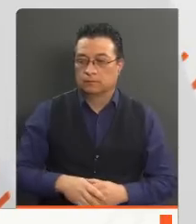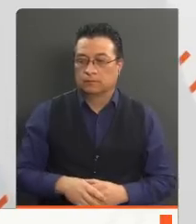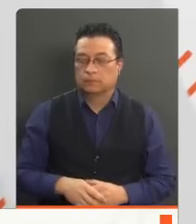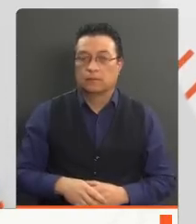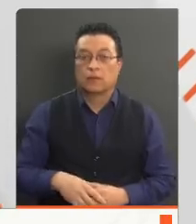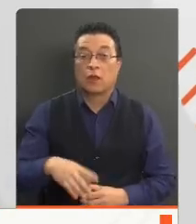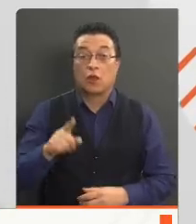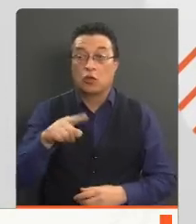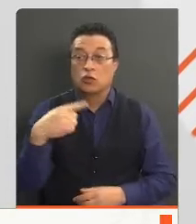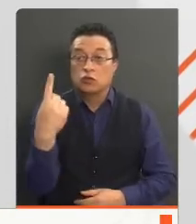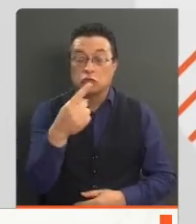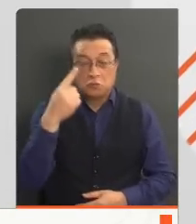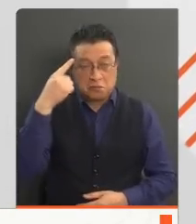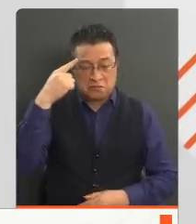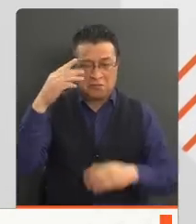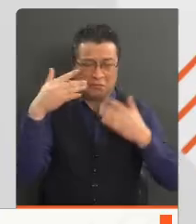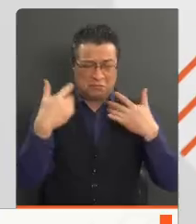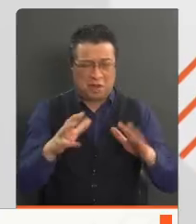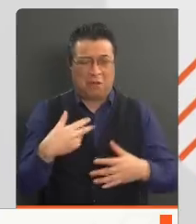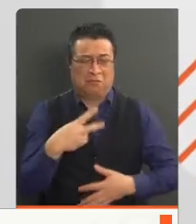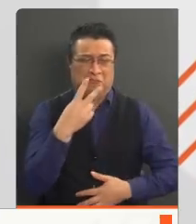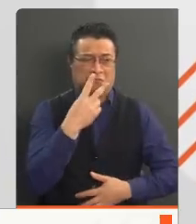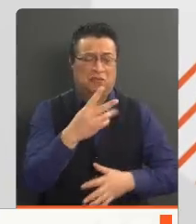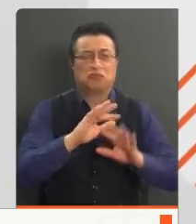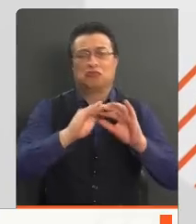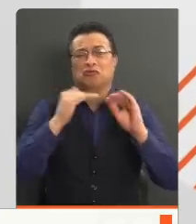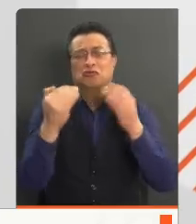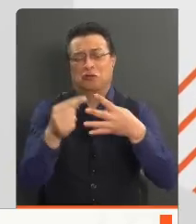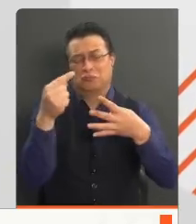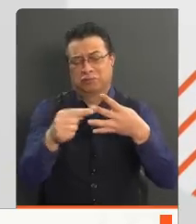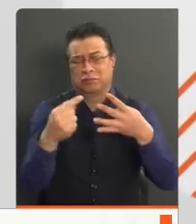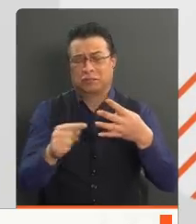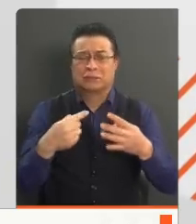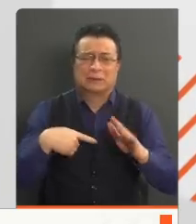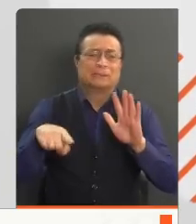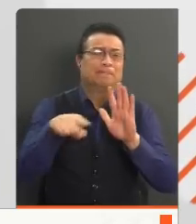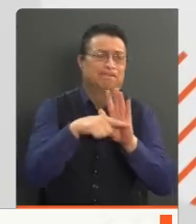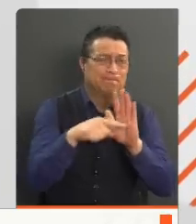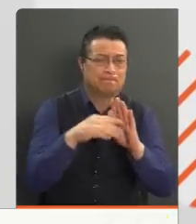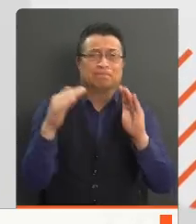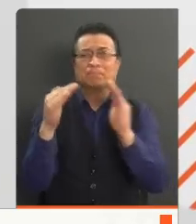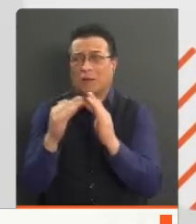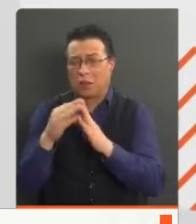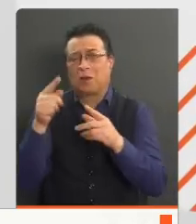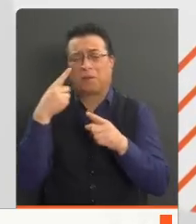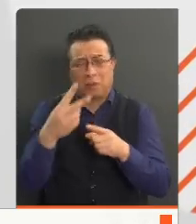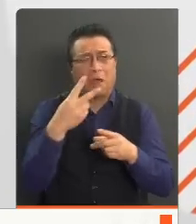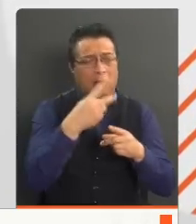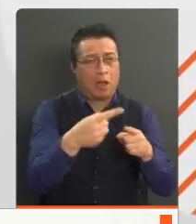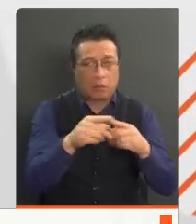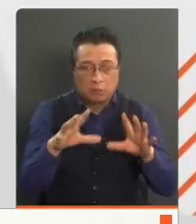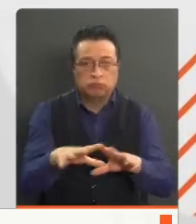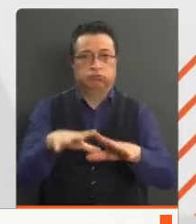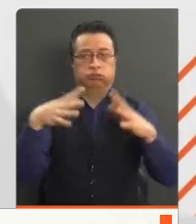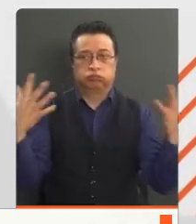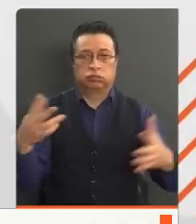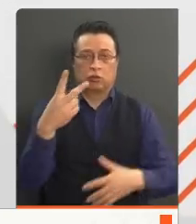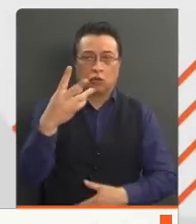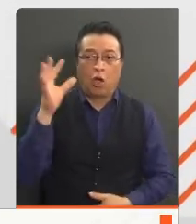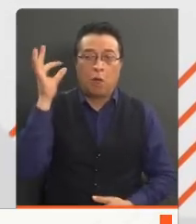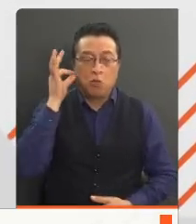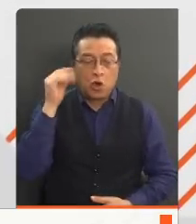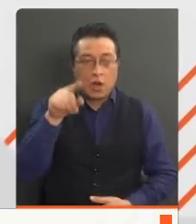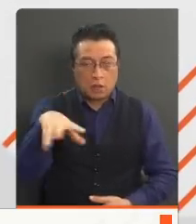cuando pensamos que ya habíamos visto todo en materia de condiciones precarias de vivienda, conocemos cómo dos mujeres han pasado sus